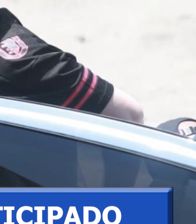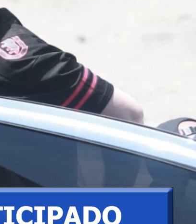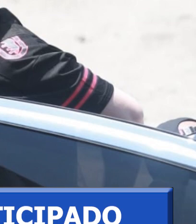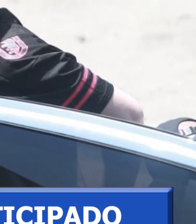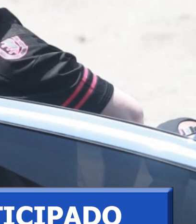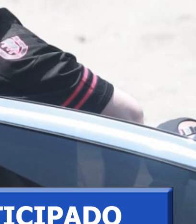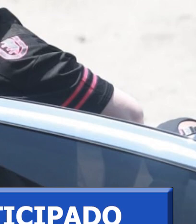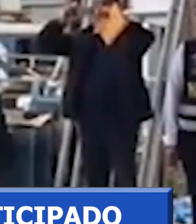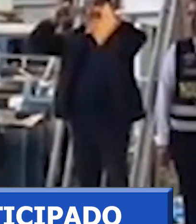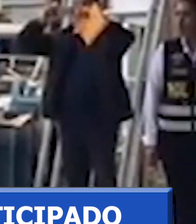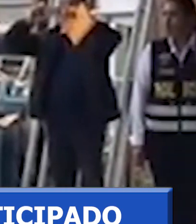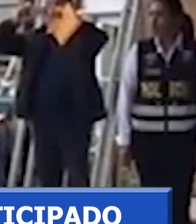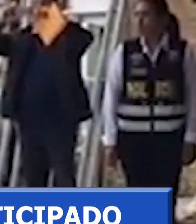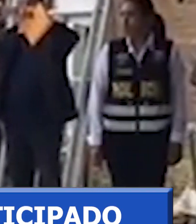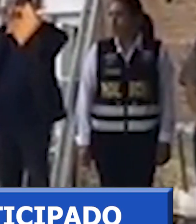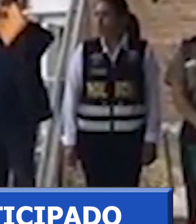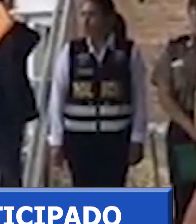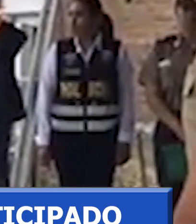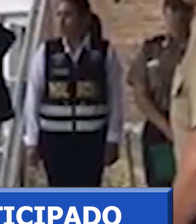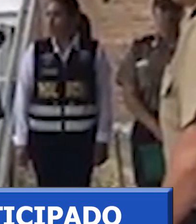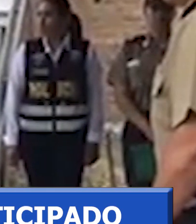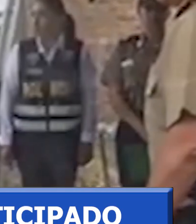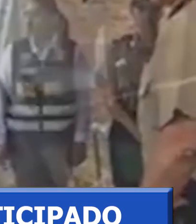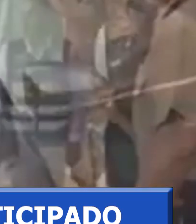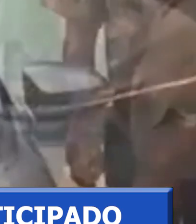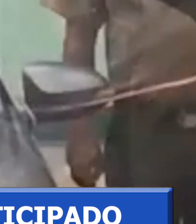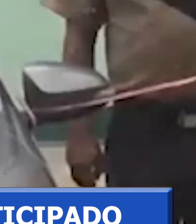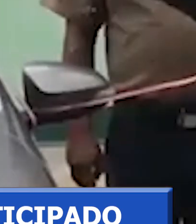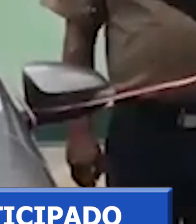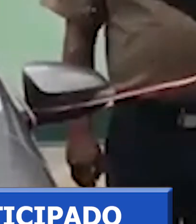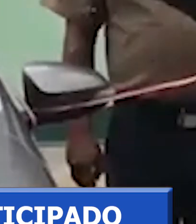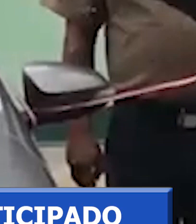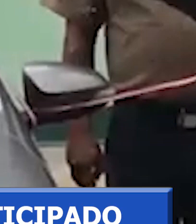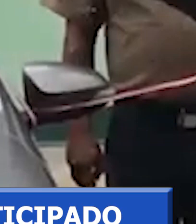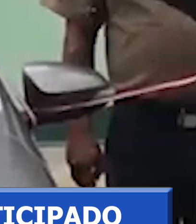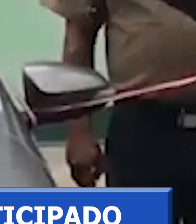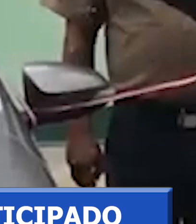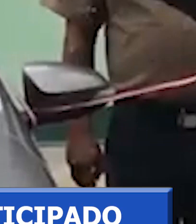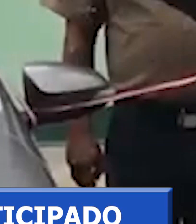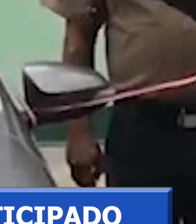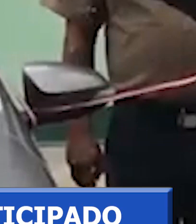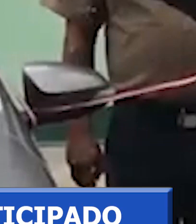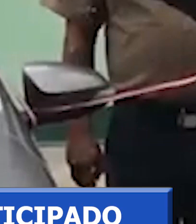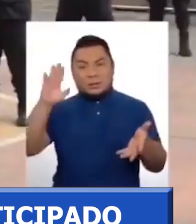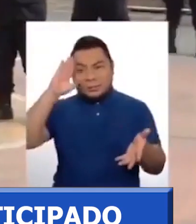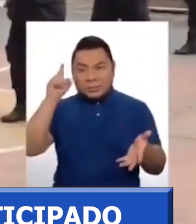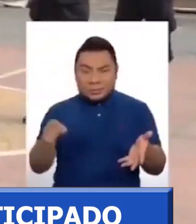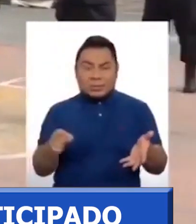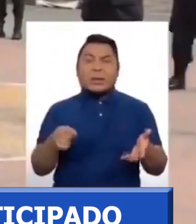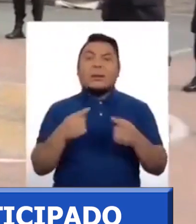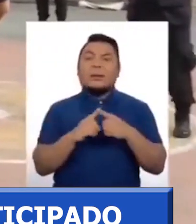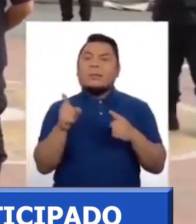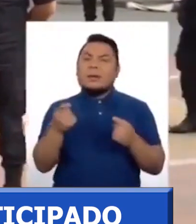le habría abonado 65 mil soles al excomandante general de la policía, Raúl Alfaro Alvarado, tras